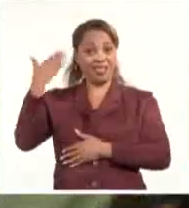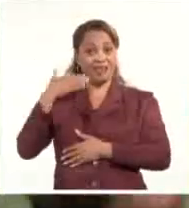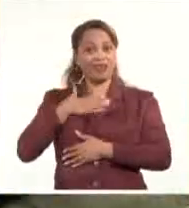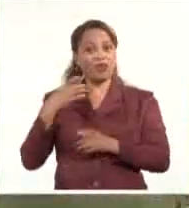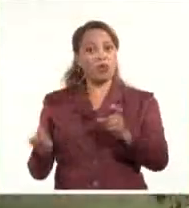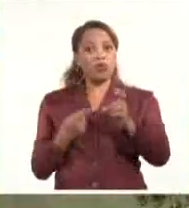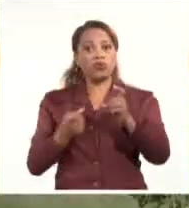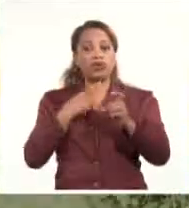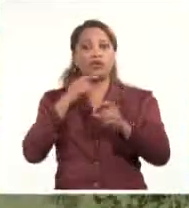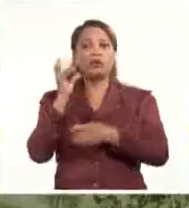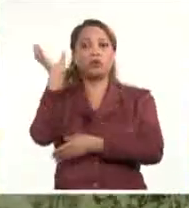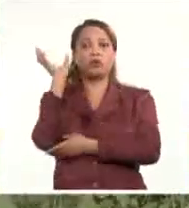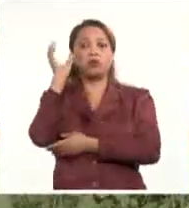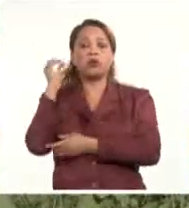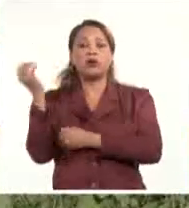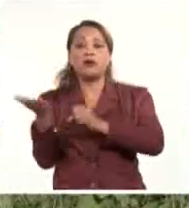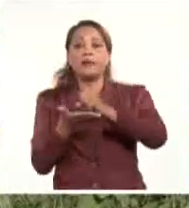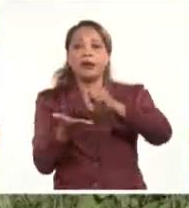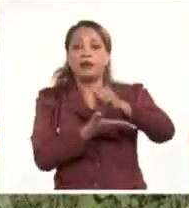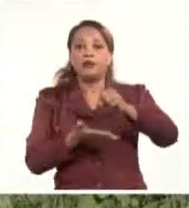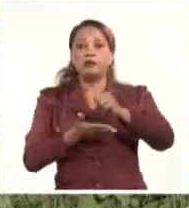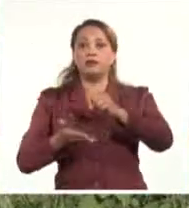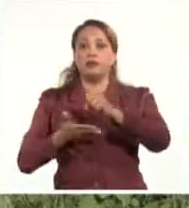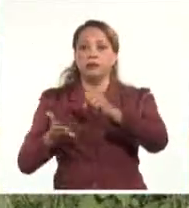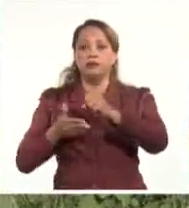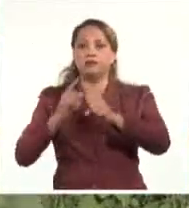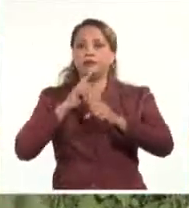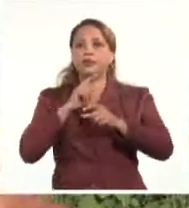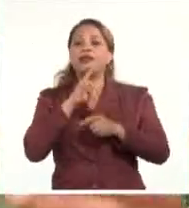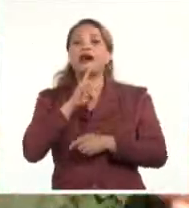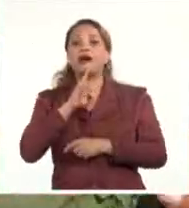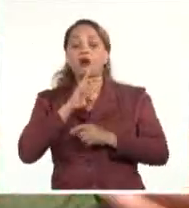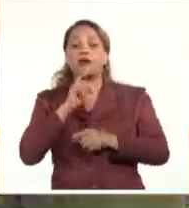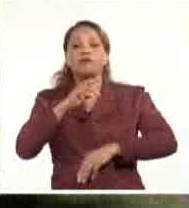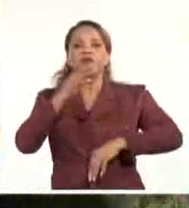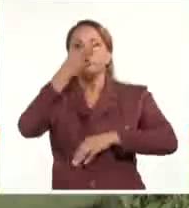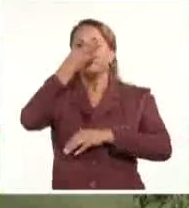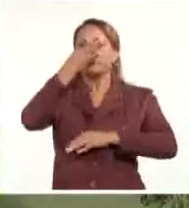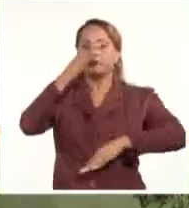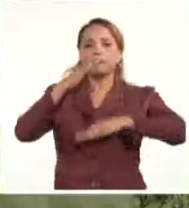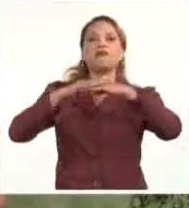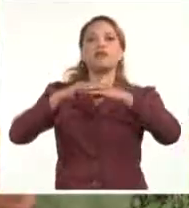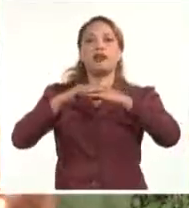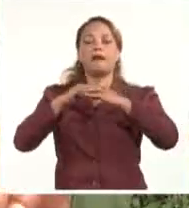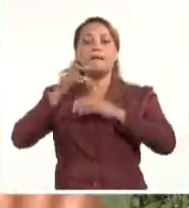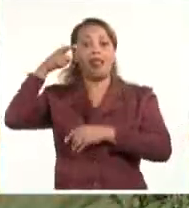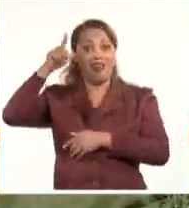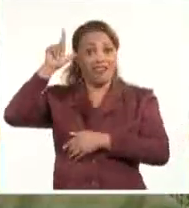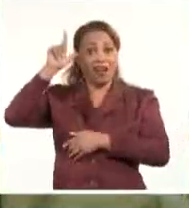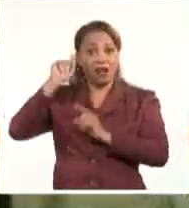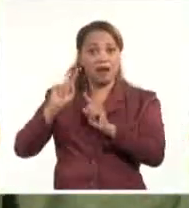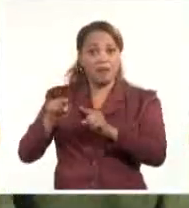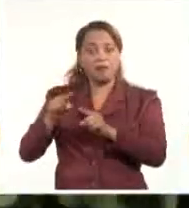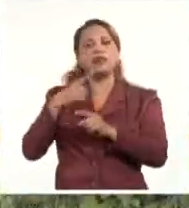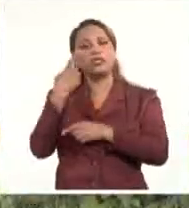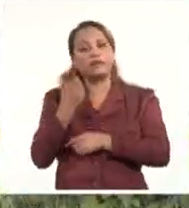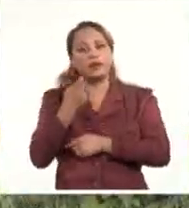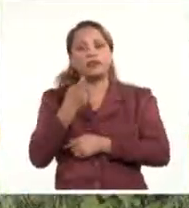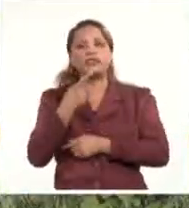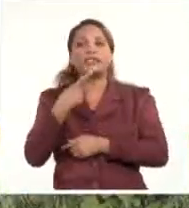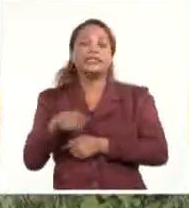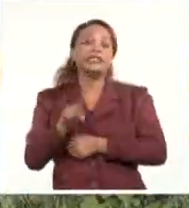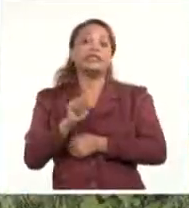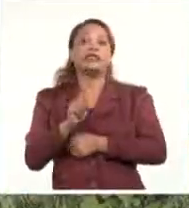una burdosa para pa limpiar los bebederos de agua a la turbina, a las vacas. Y miren